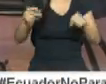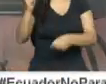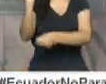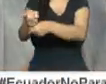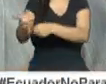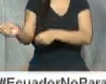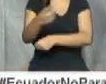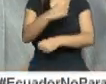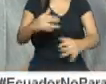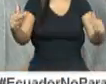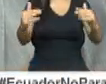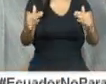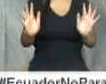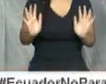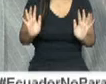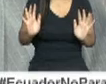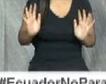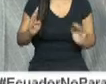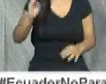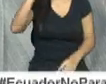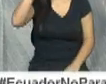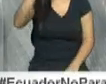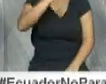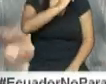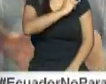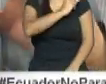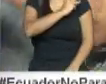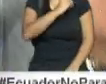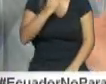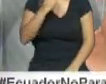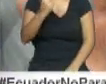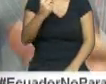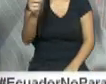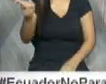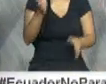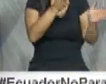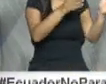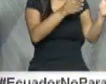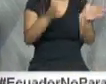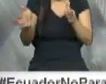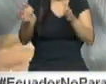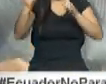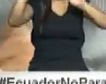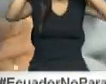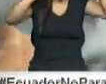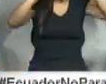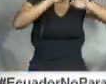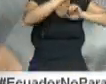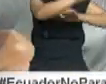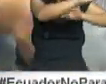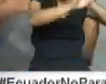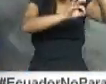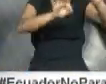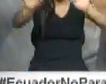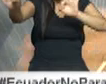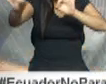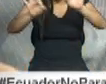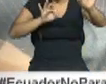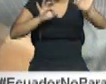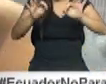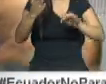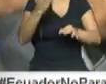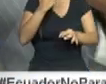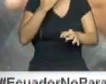¿sí? Y lo que hacen los militares es simplemente definir, como son profesionales, definir cómo conseguir esos objetivos políticos, ¿no?